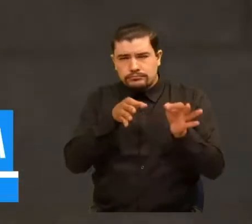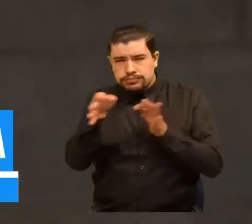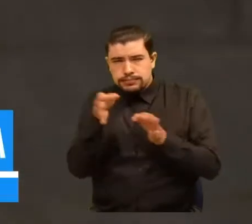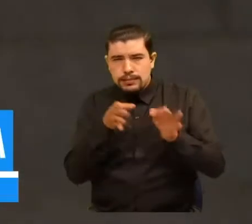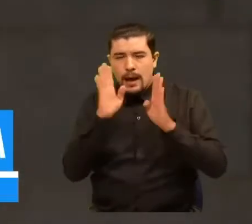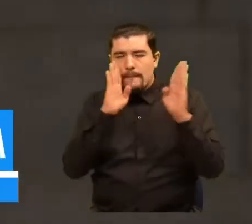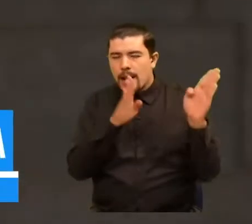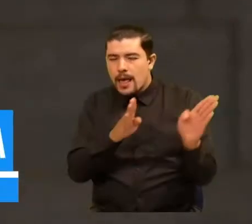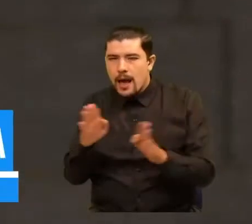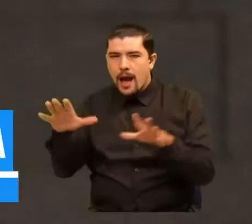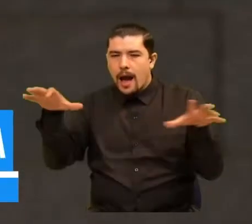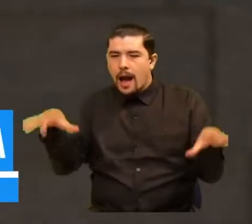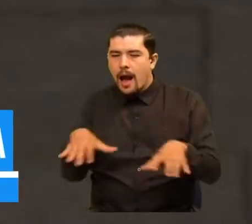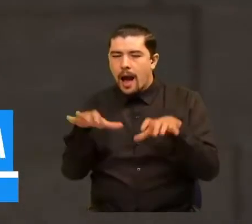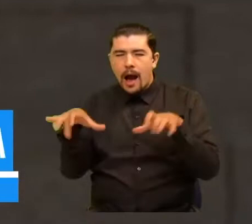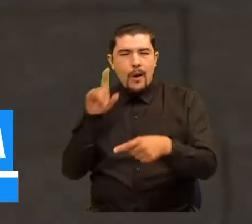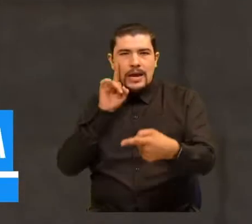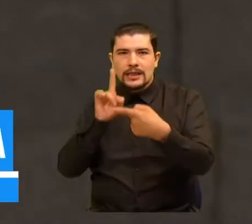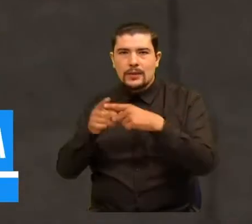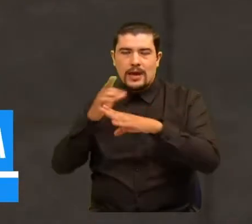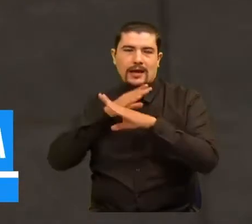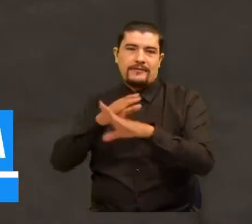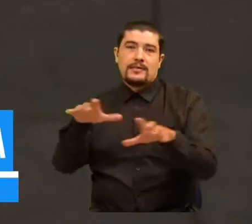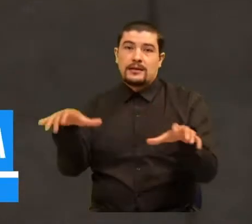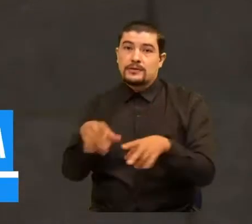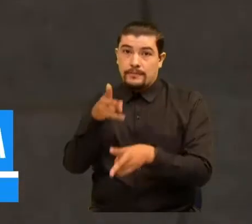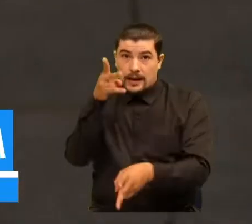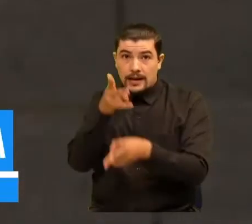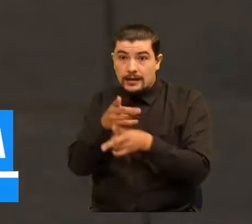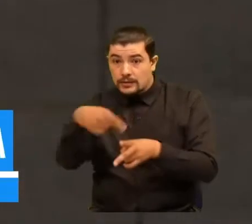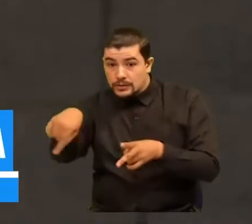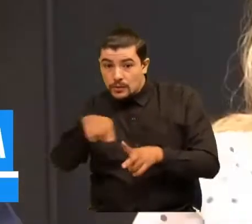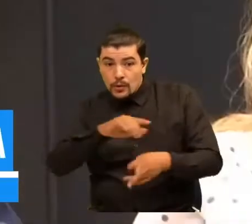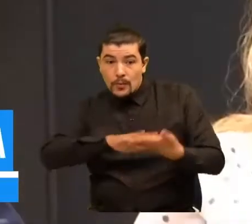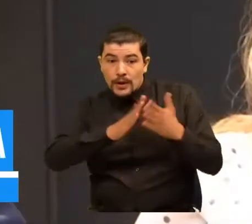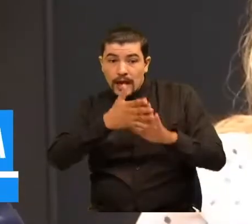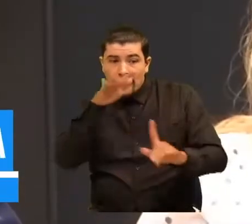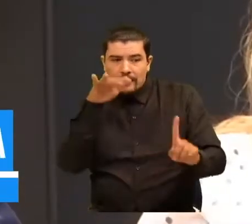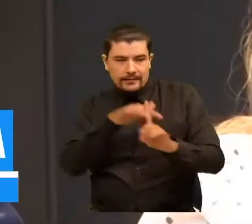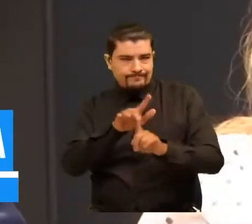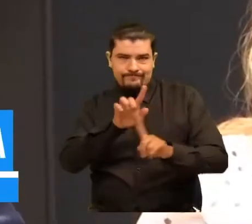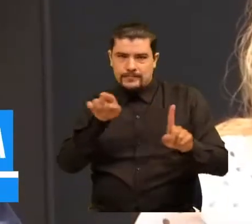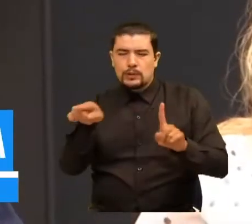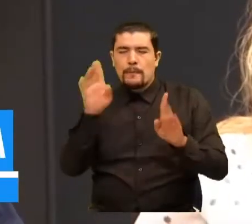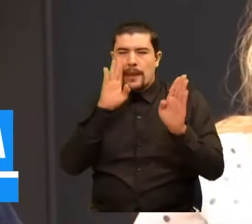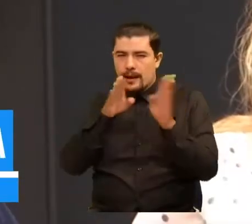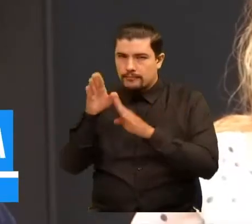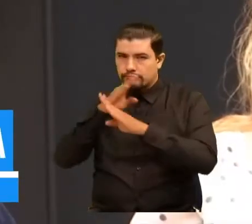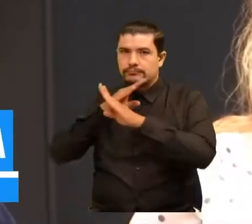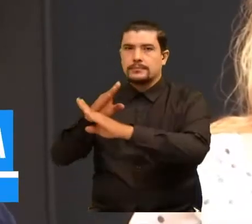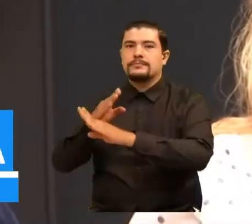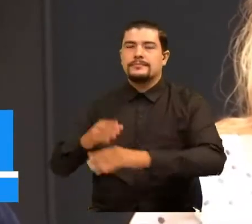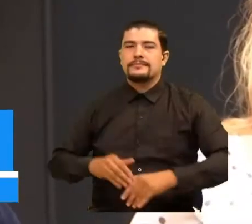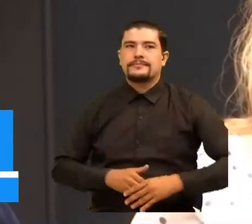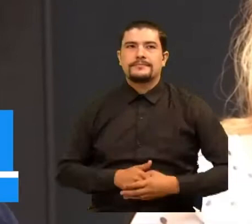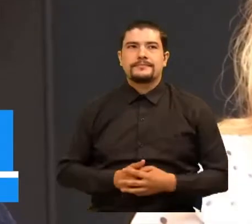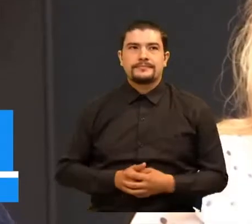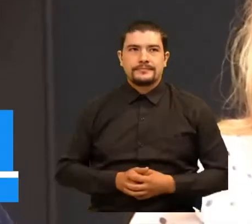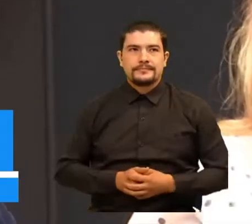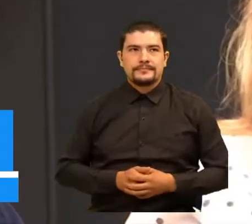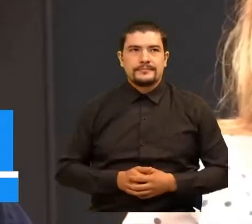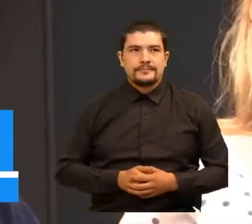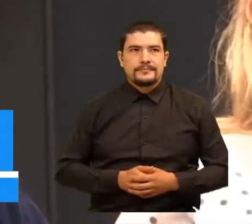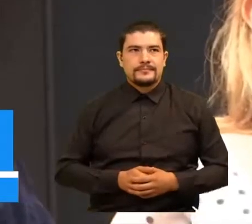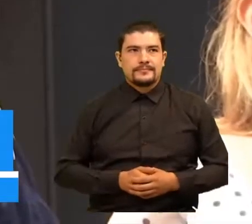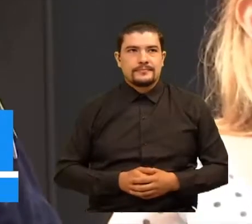para reducir y combatir los crímenes que afectan directamente a la comunidad. Tenemos acá un helicóptero que se llama